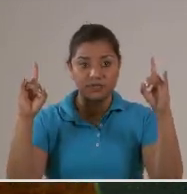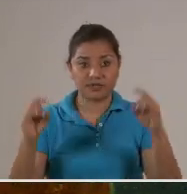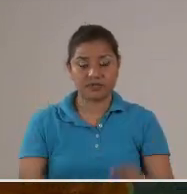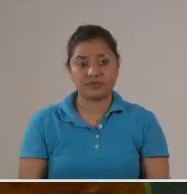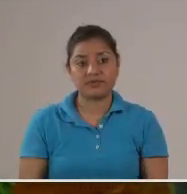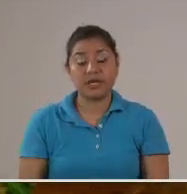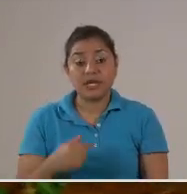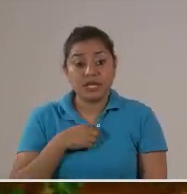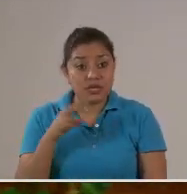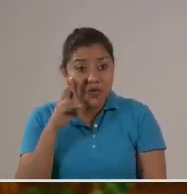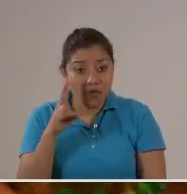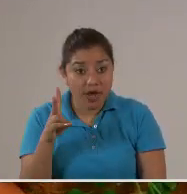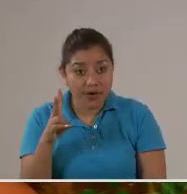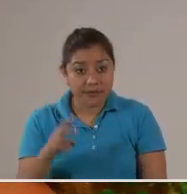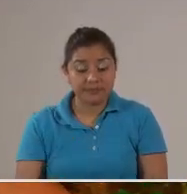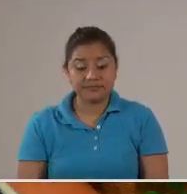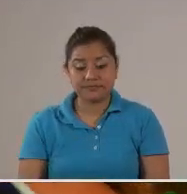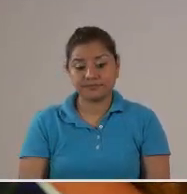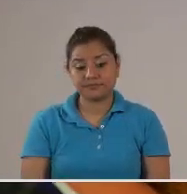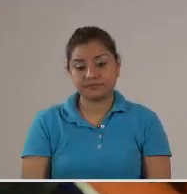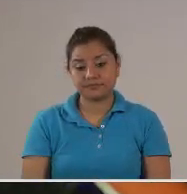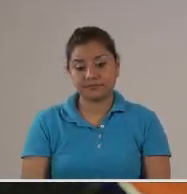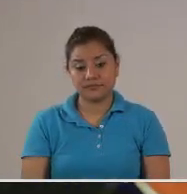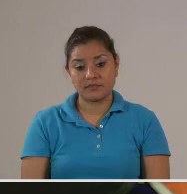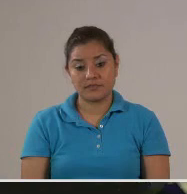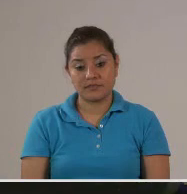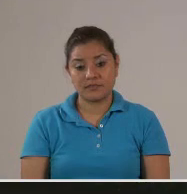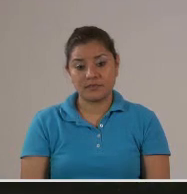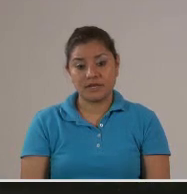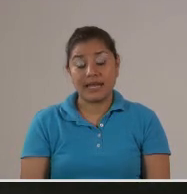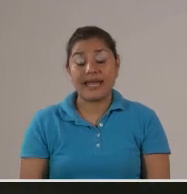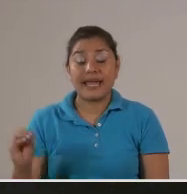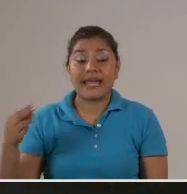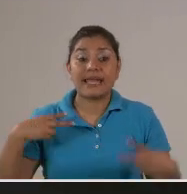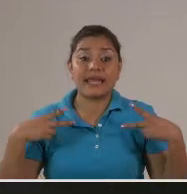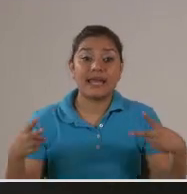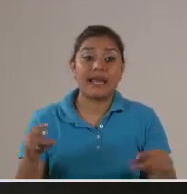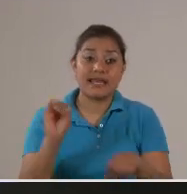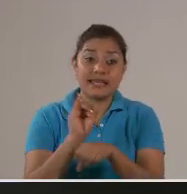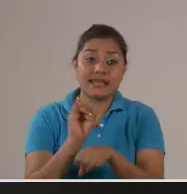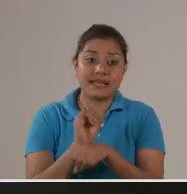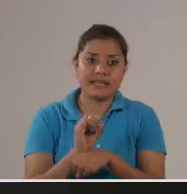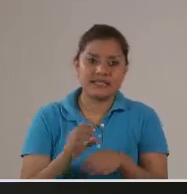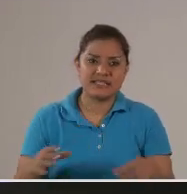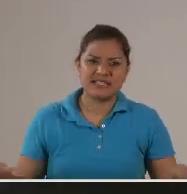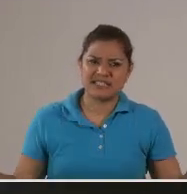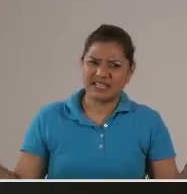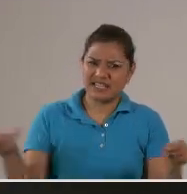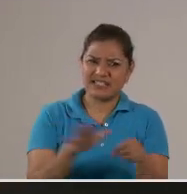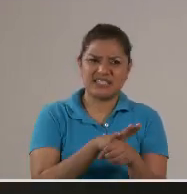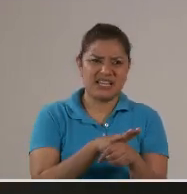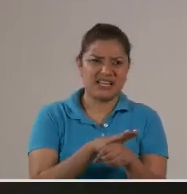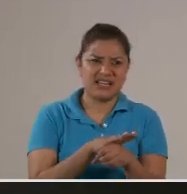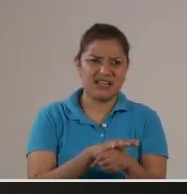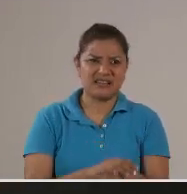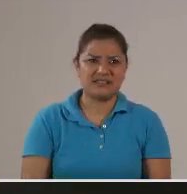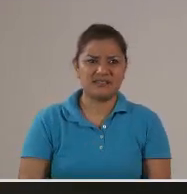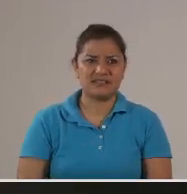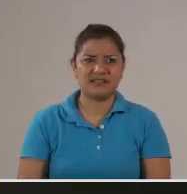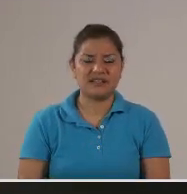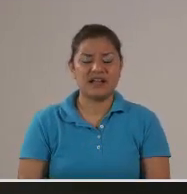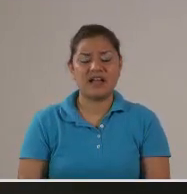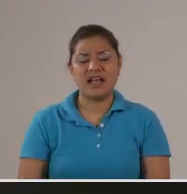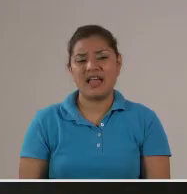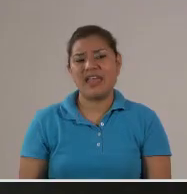y yo me doy cuenta que hay Iglesias que aglutinan eh